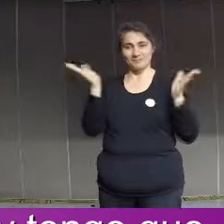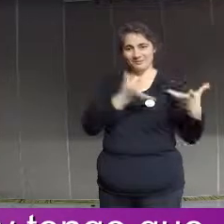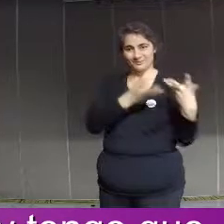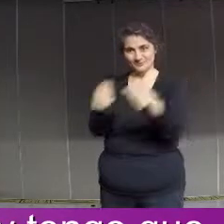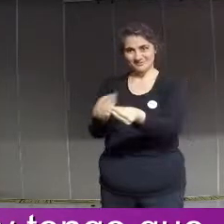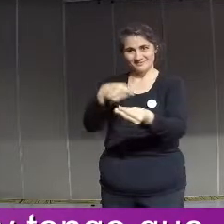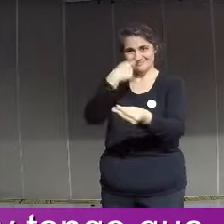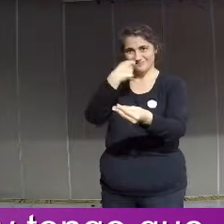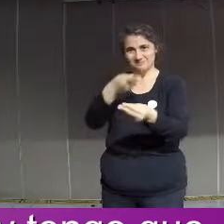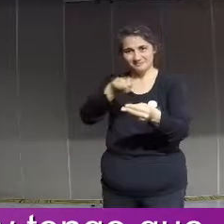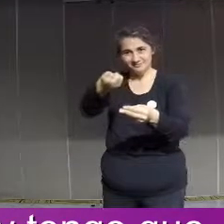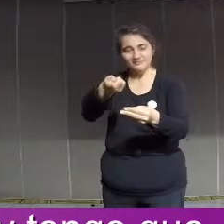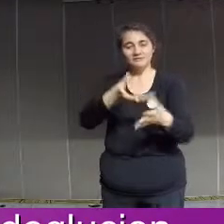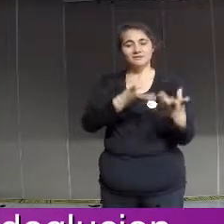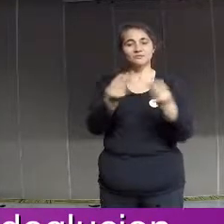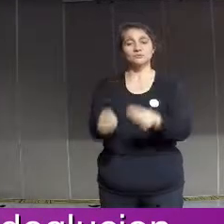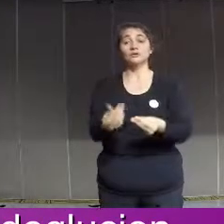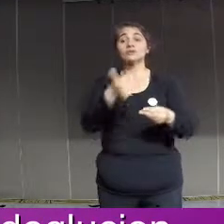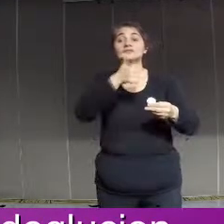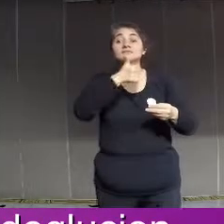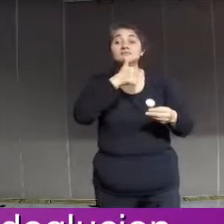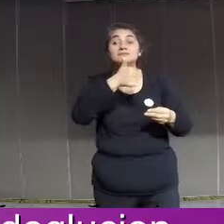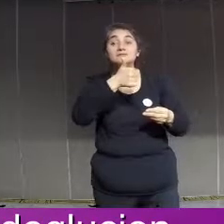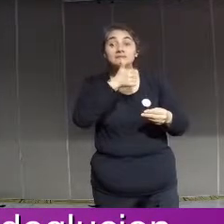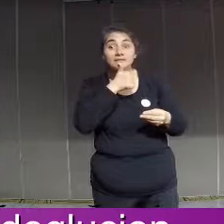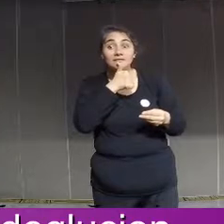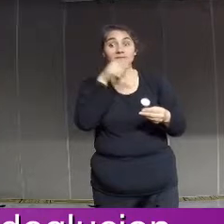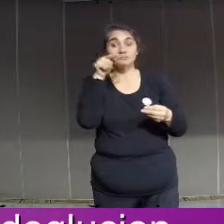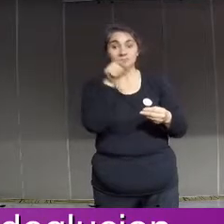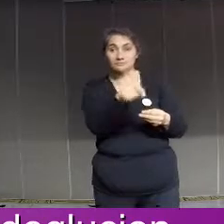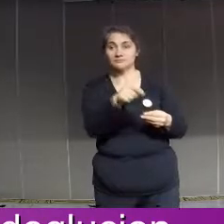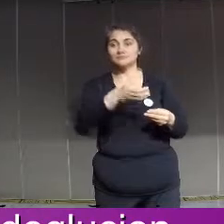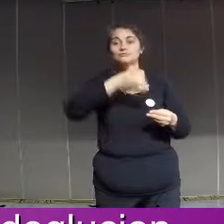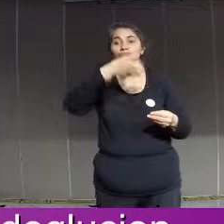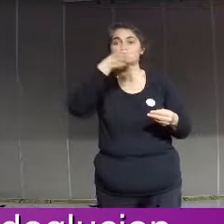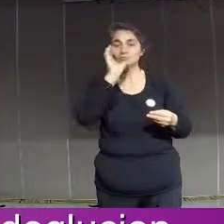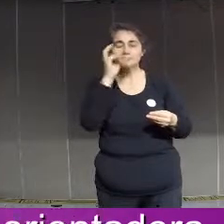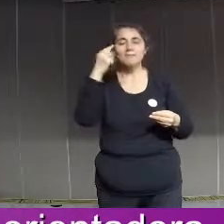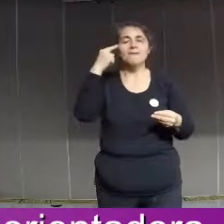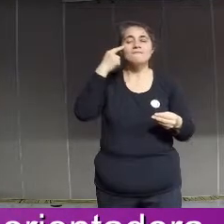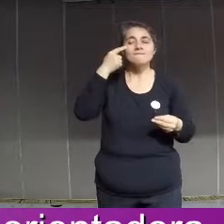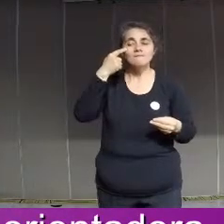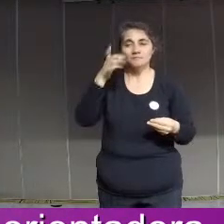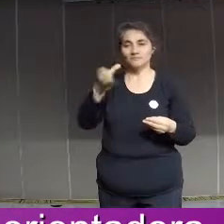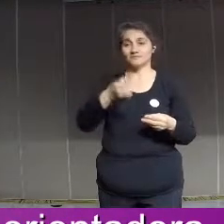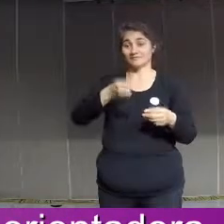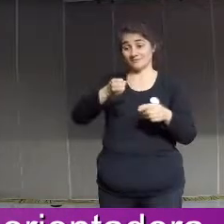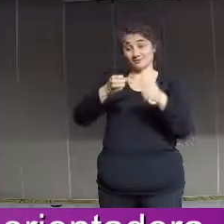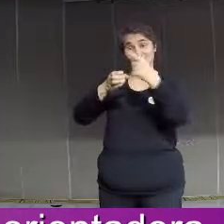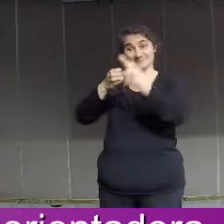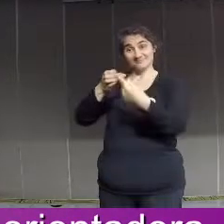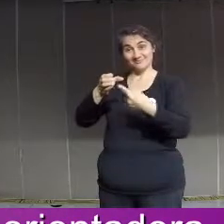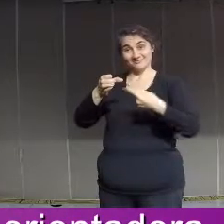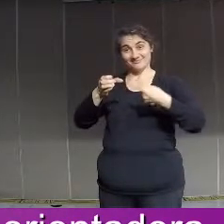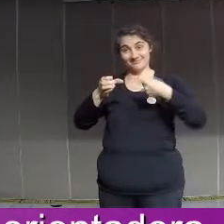es inocua, es la única sustancia inocua al pulmón. Entonces, si se está microaspirando o se está aspirando con líquidos, yo me